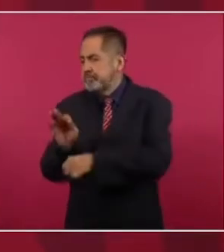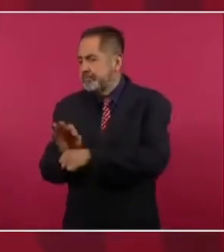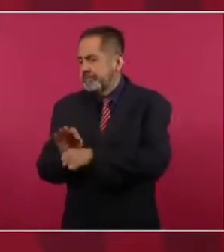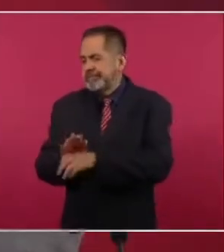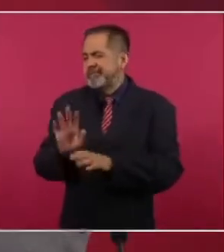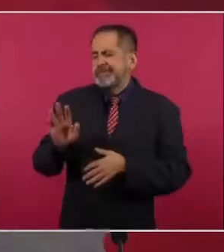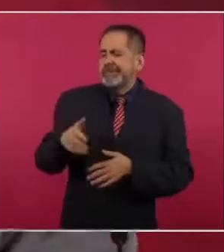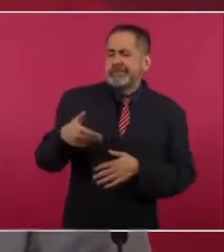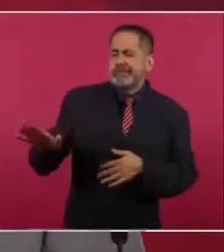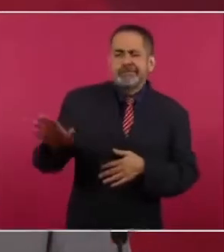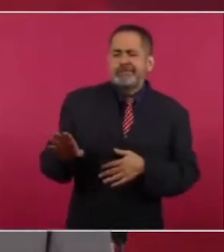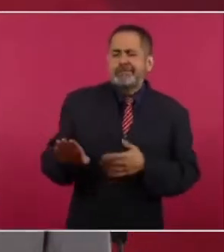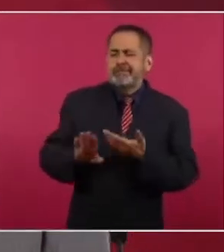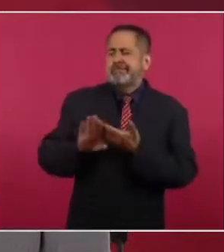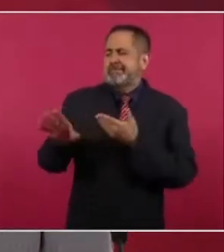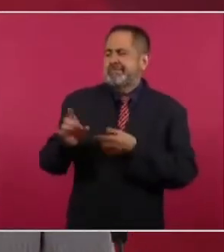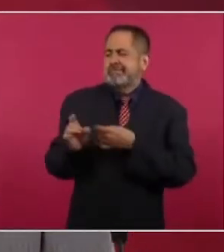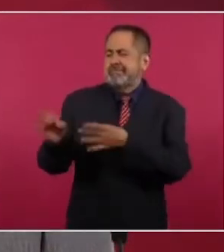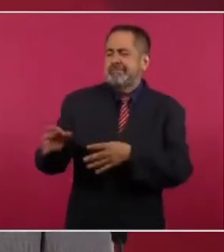desprecian al pueblo.